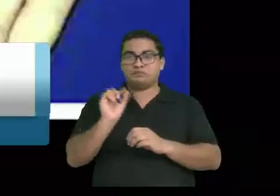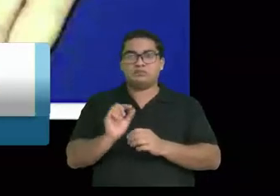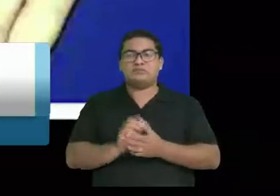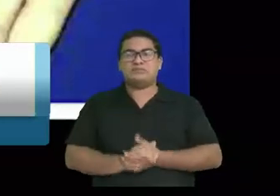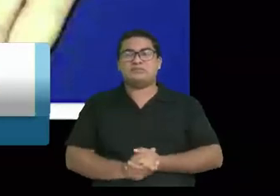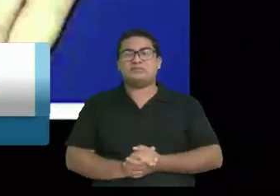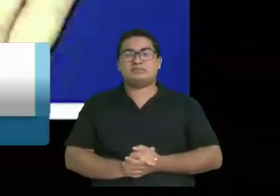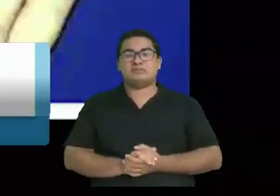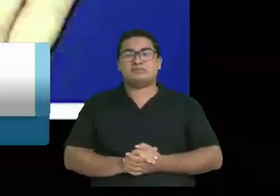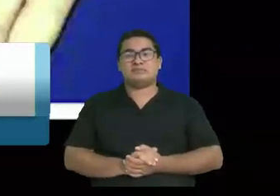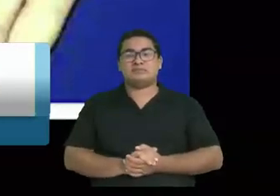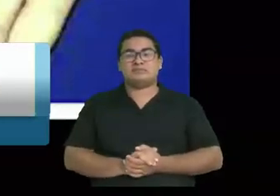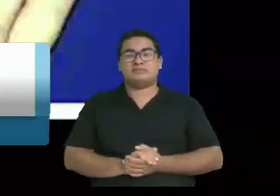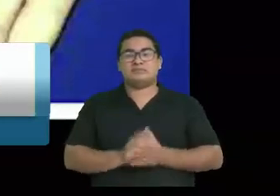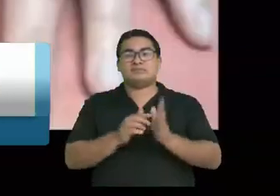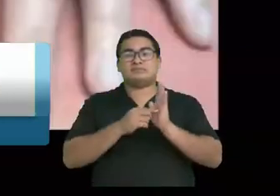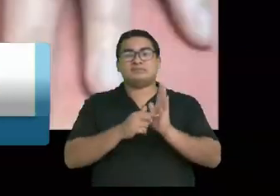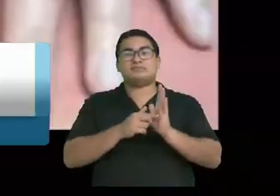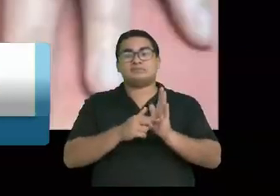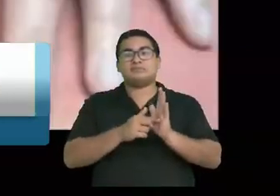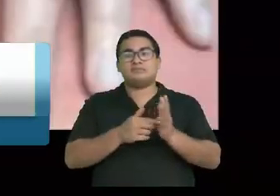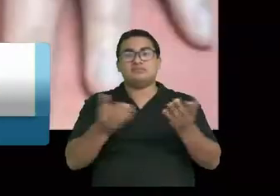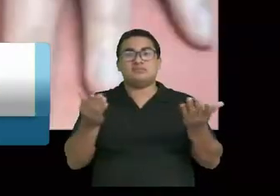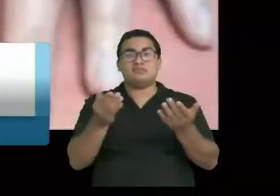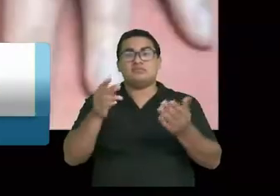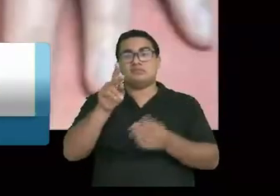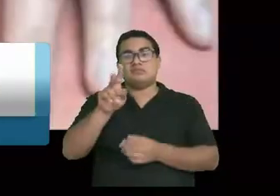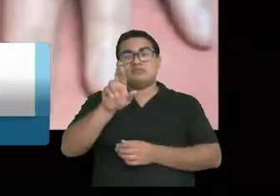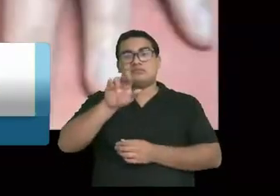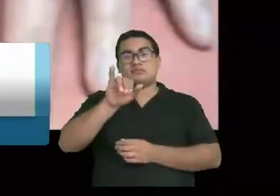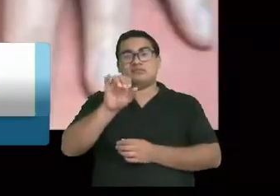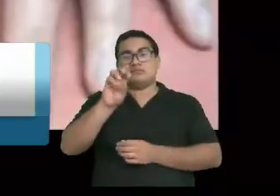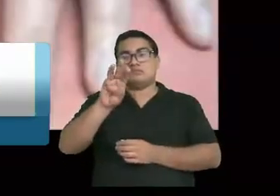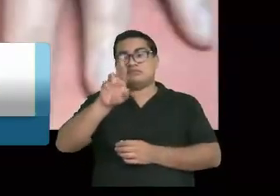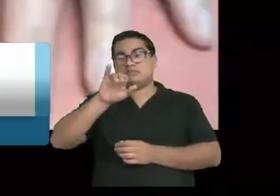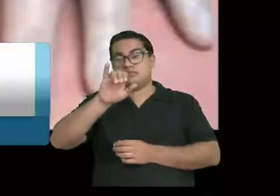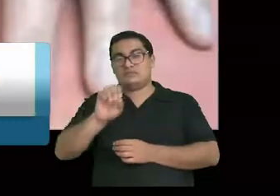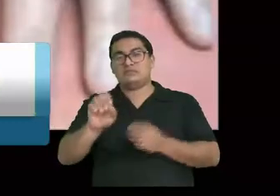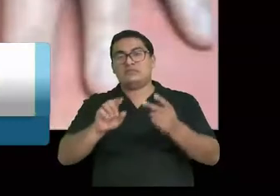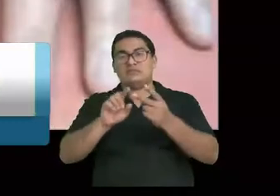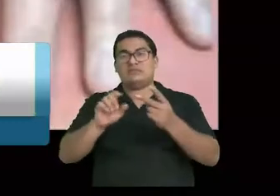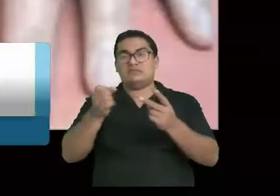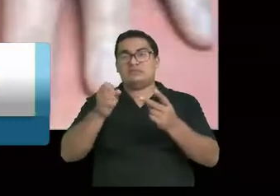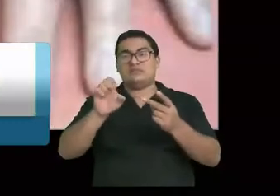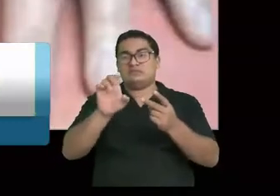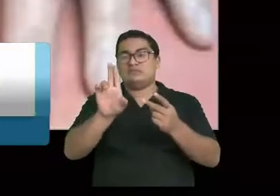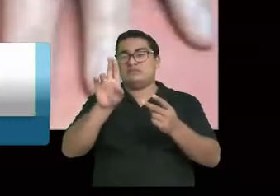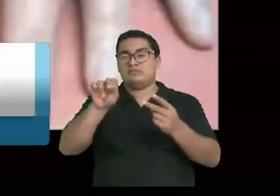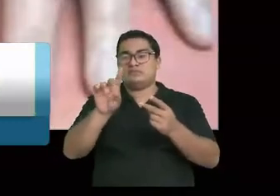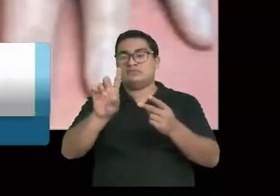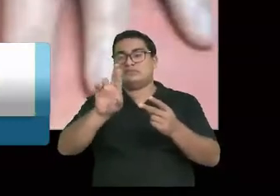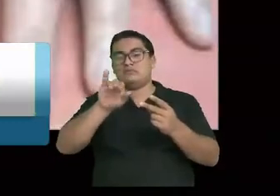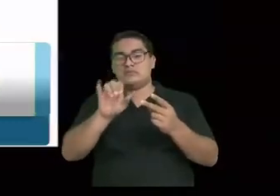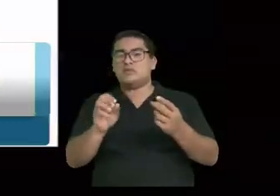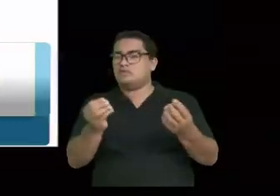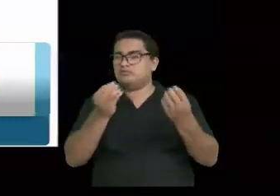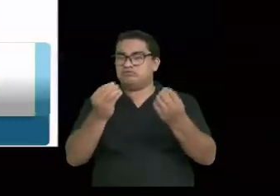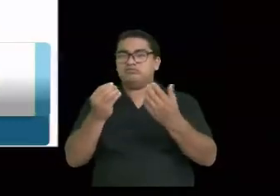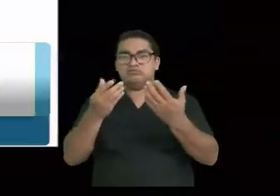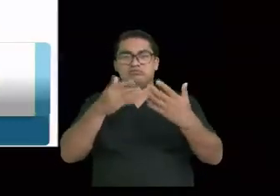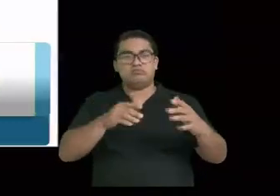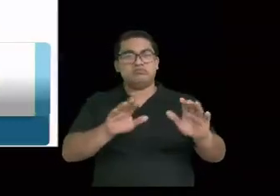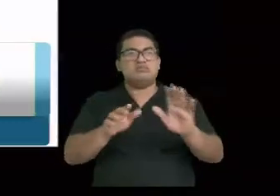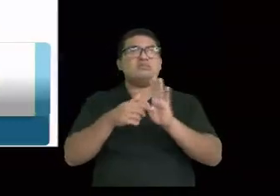muy poco frecuente. Así es, sobre todo las que son de orígenes primarios. Sí, las de orígenes secundarios. Así es, son parte